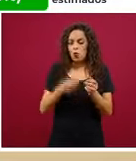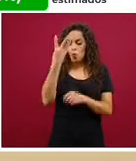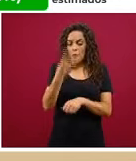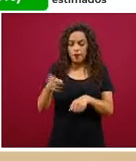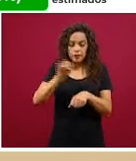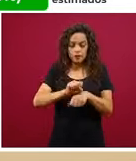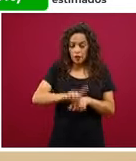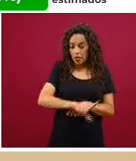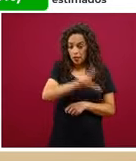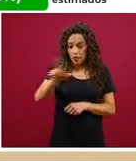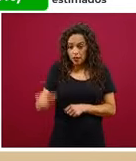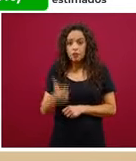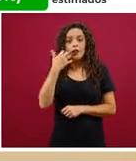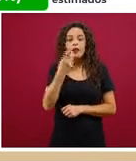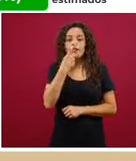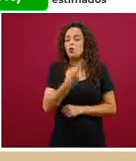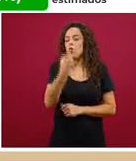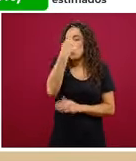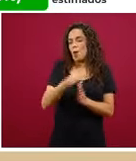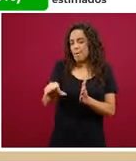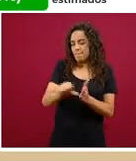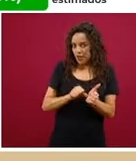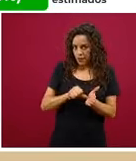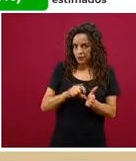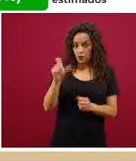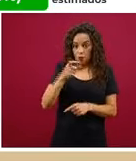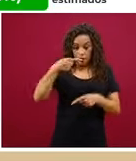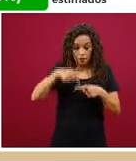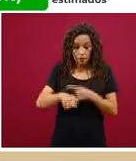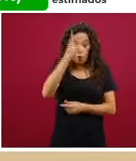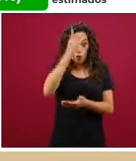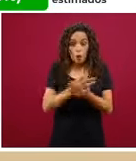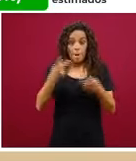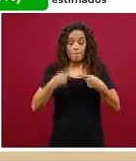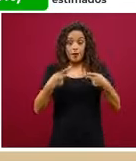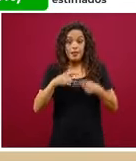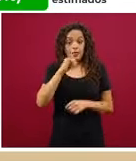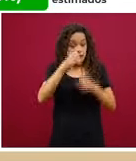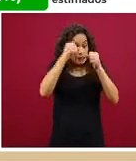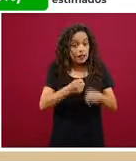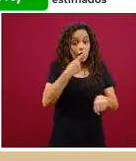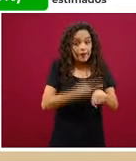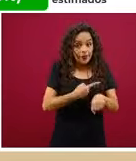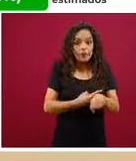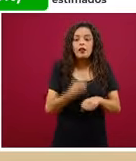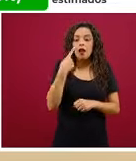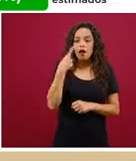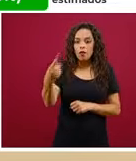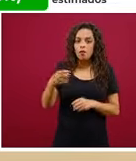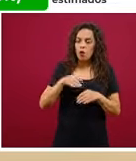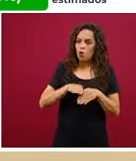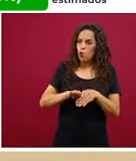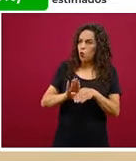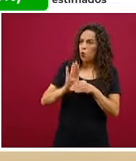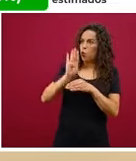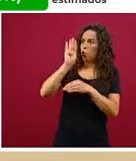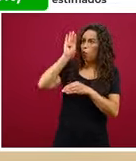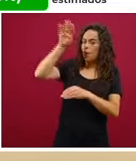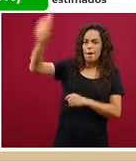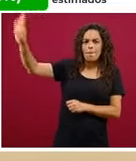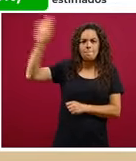después, es decir, un mes después de que inicia el primer caso confirmado en la entidad, inicia un ascenso, digamos, bastante rápido.